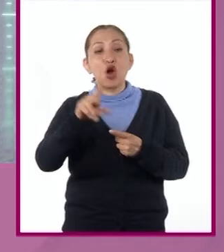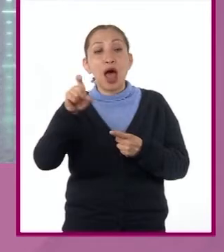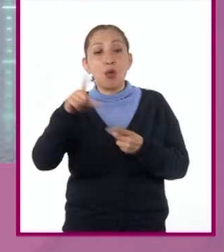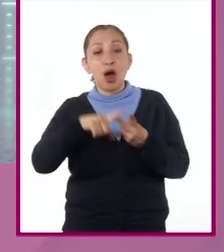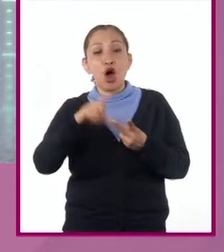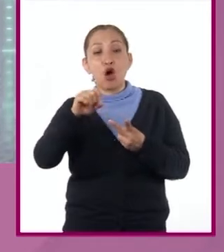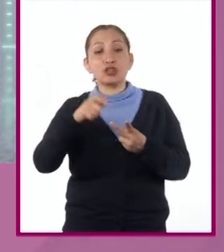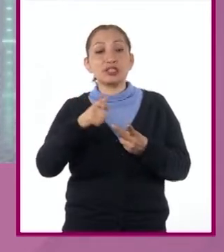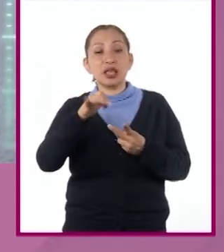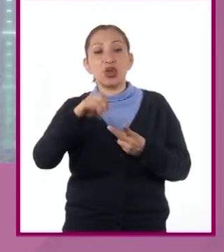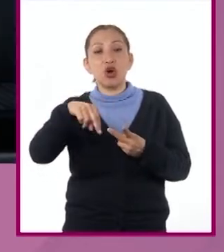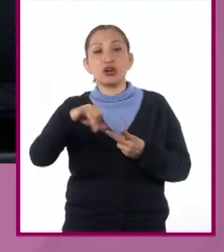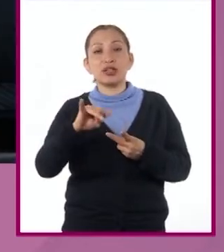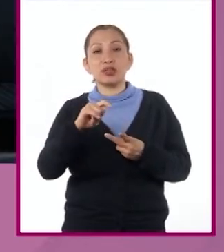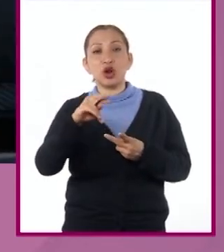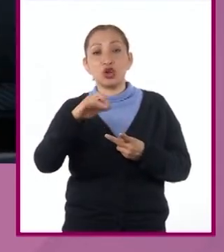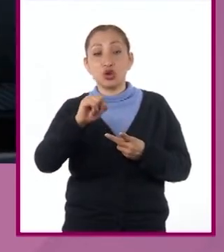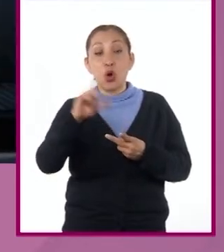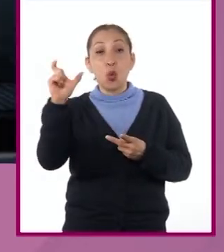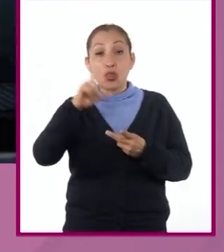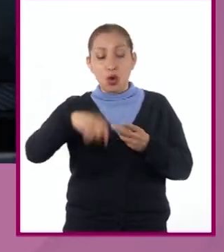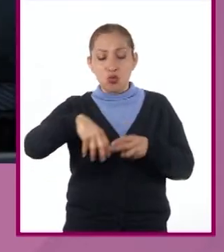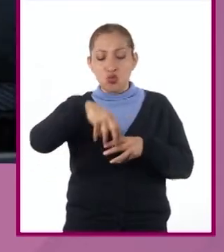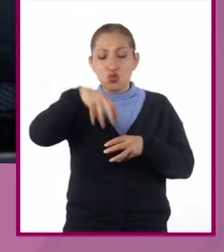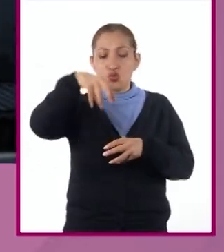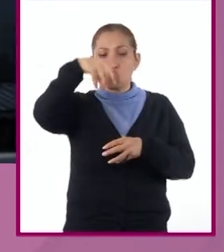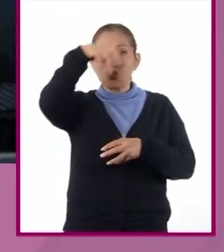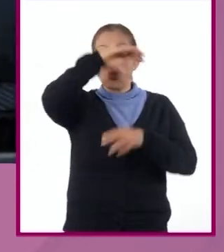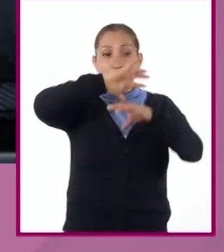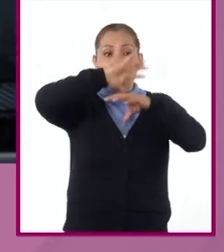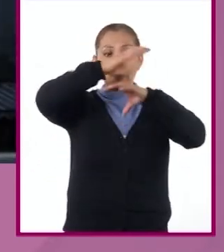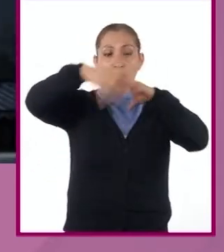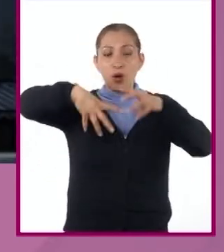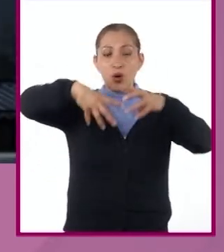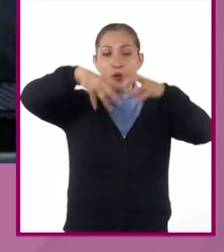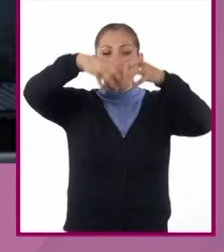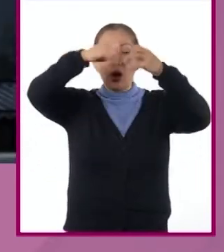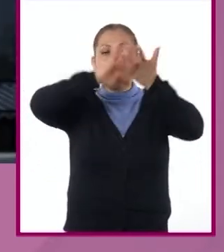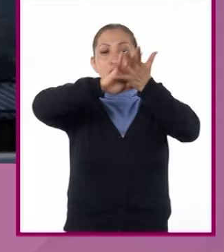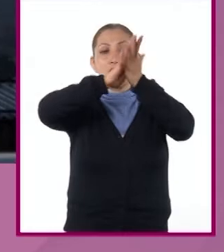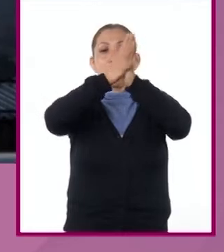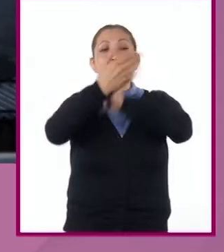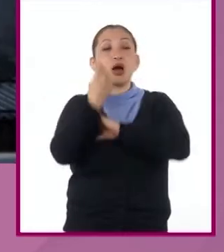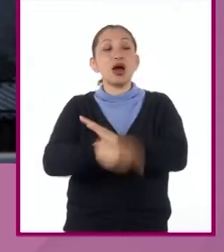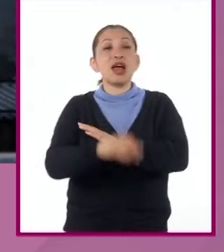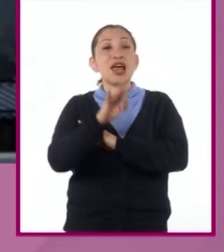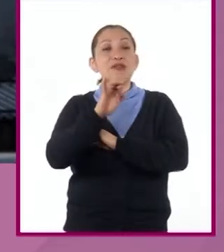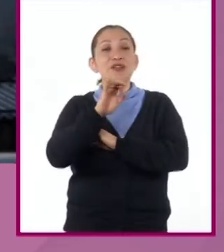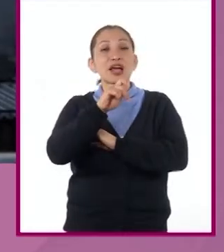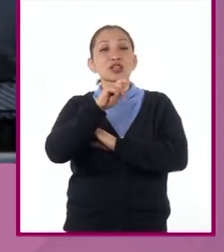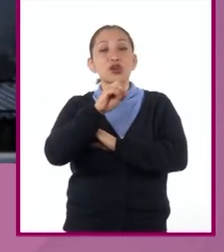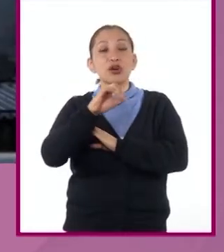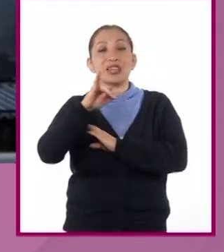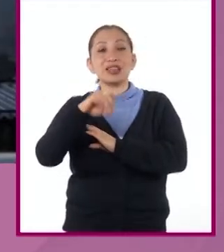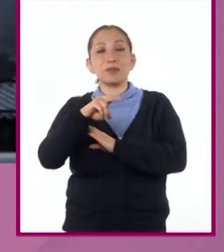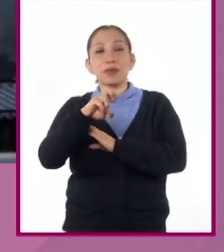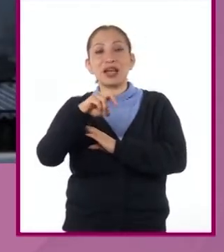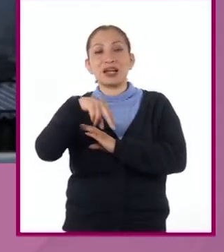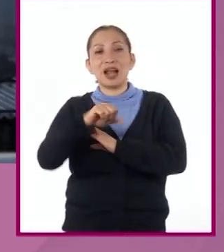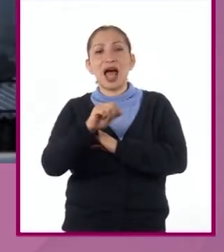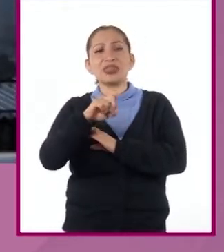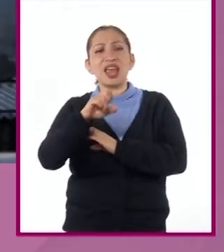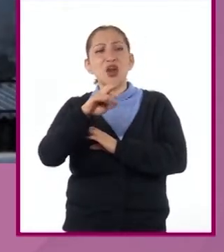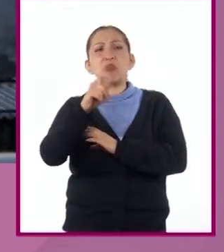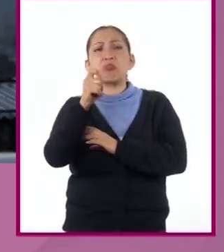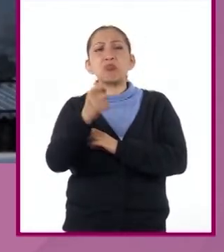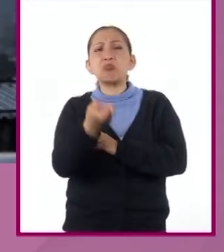y el óxido nitroso. Al llegar a la atmósfera, estos gases contribuyen a un fenómeno llamado efecto invernadero. ¿Pero qué